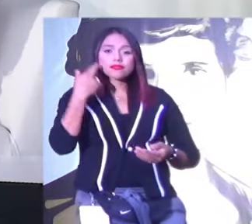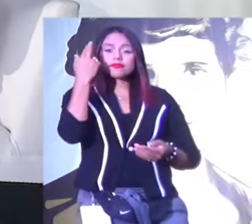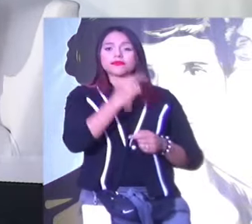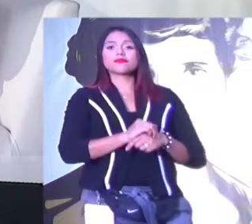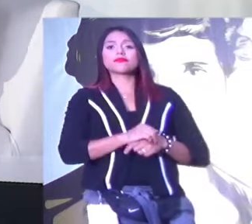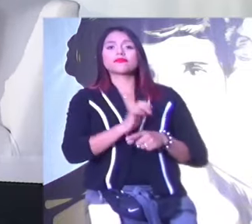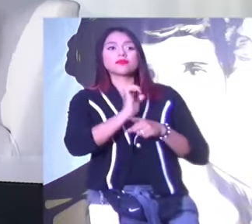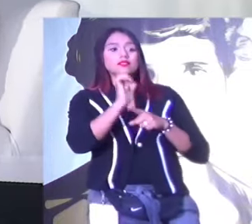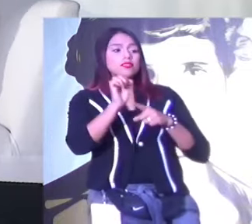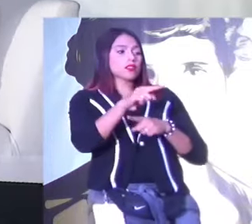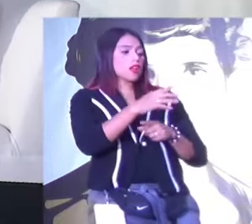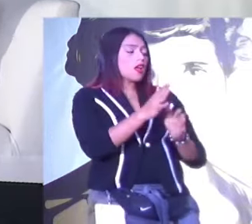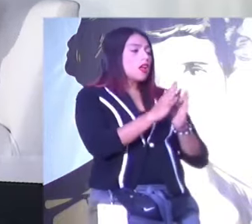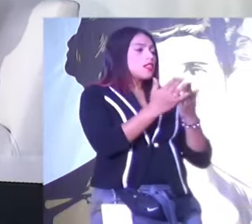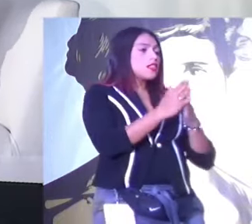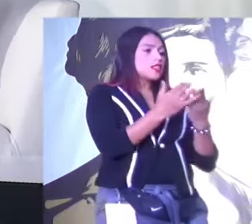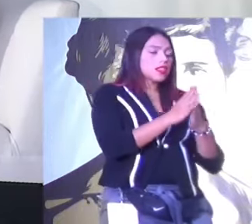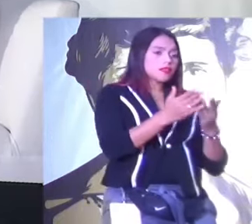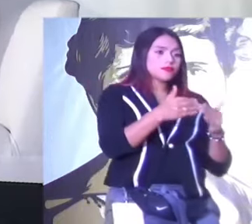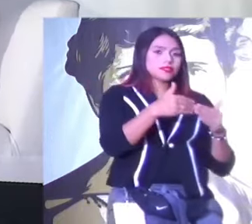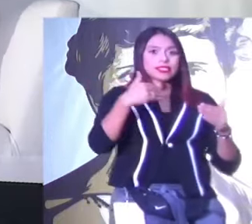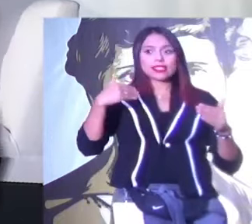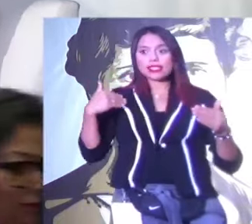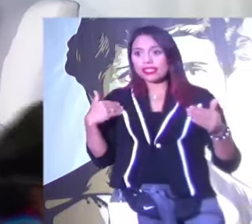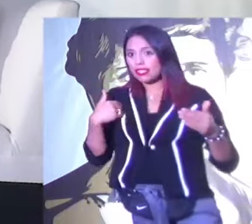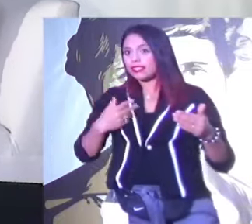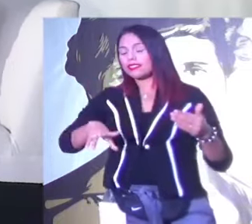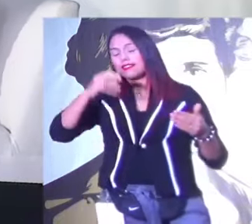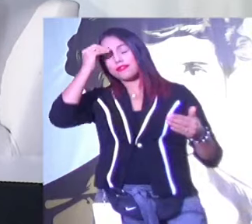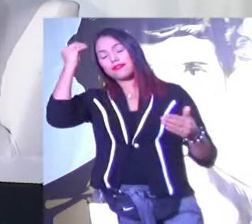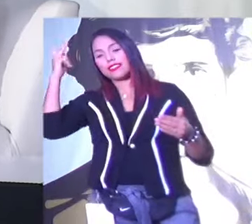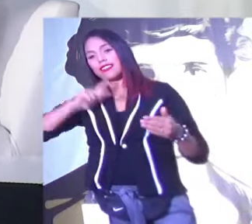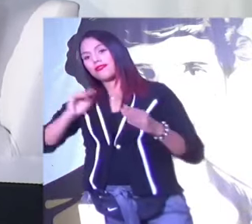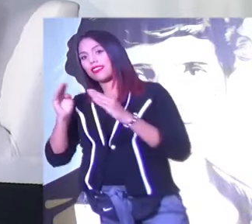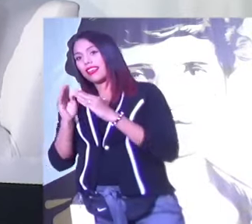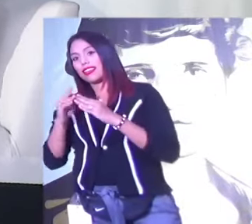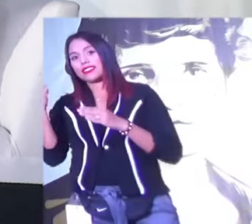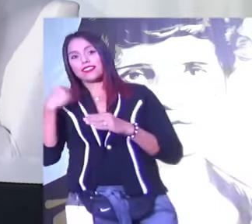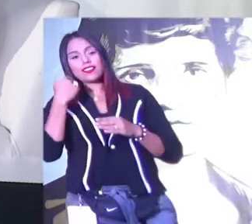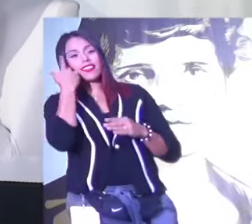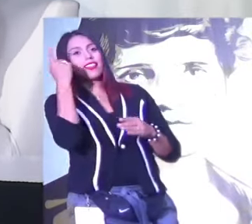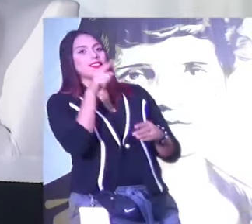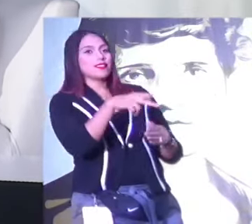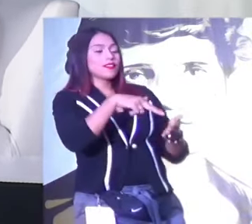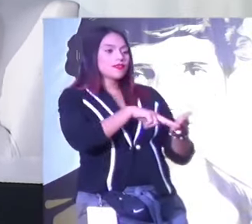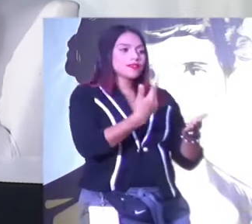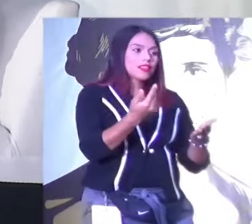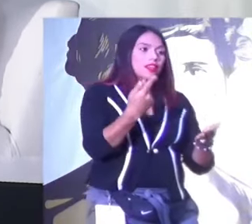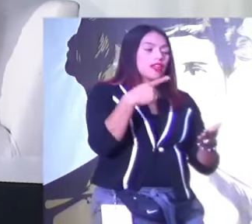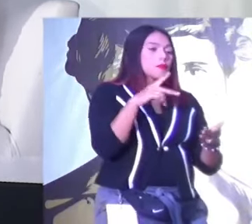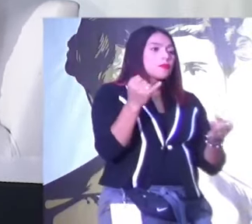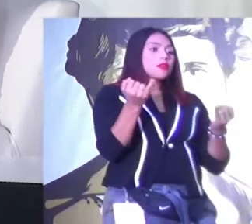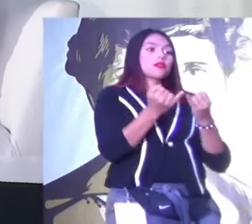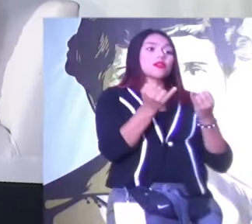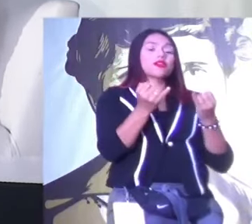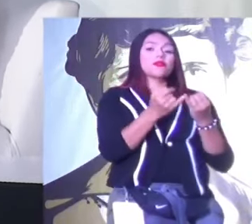anteriores, que se me olvidaron, ya tendré que llevártelos para firmar otro día, en Instrucciones para la Frontera hay fragmentos de Idos de la